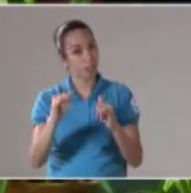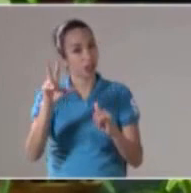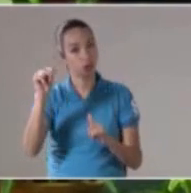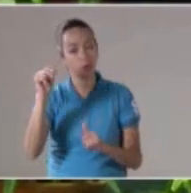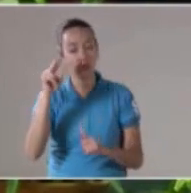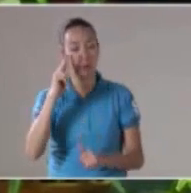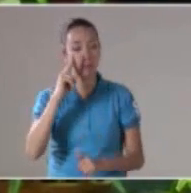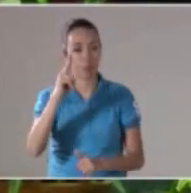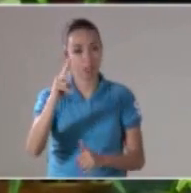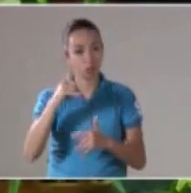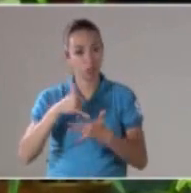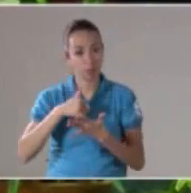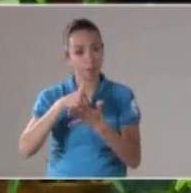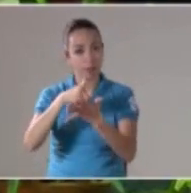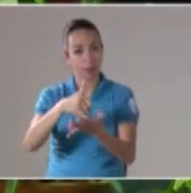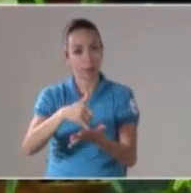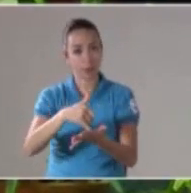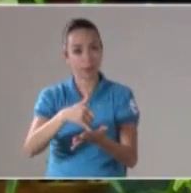la recompensa.